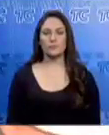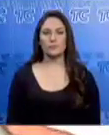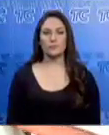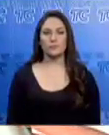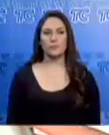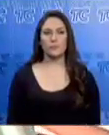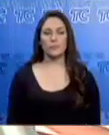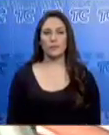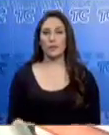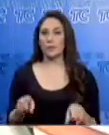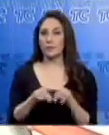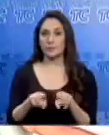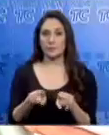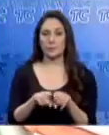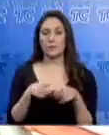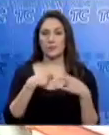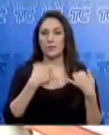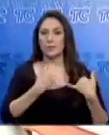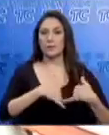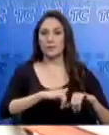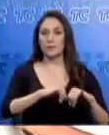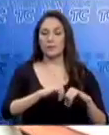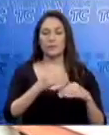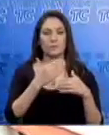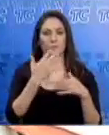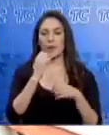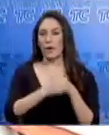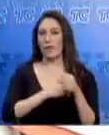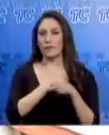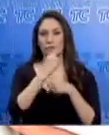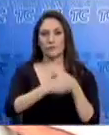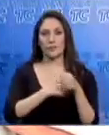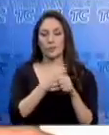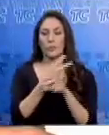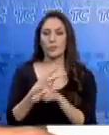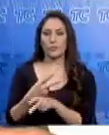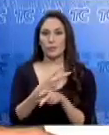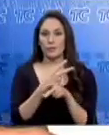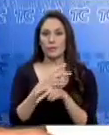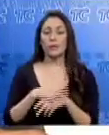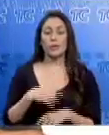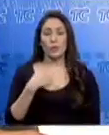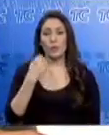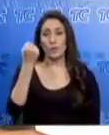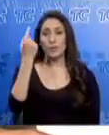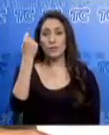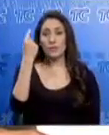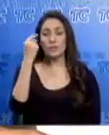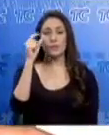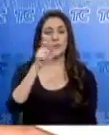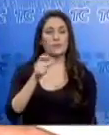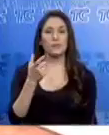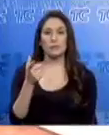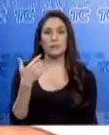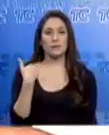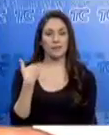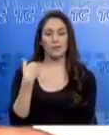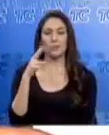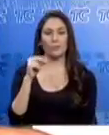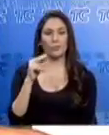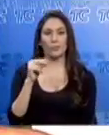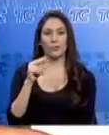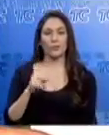Tener la misma estructura que hemos mantenido durante estos años para la protección fronteriza. Entendemos que la gente que está allí, no